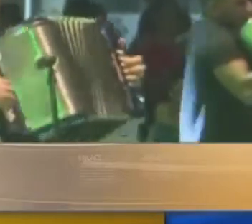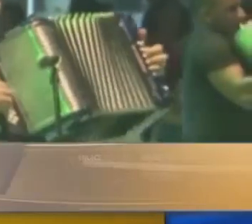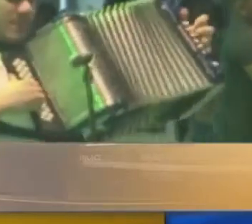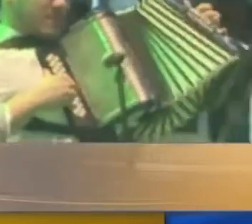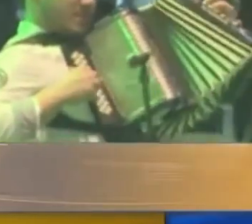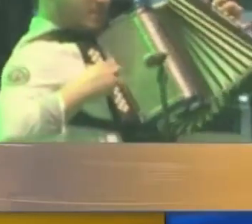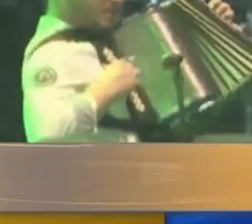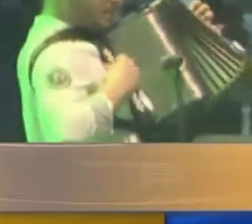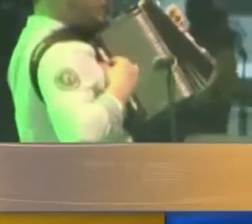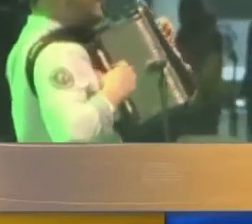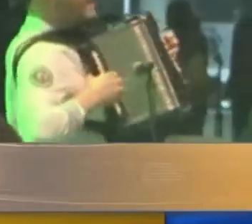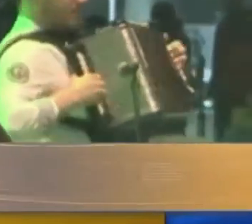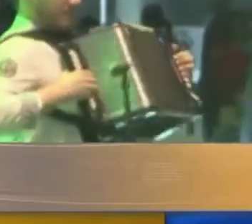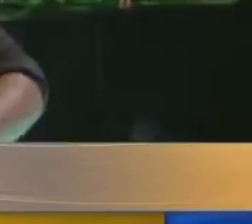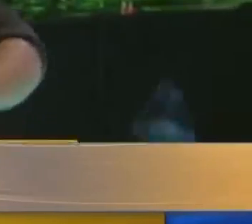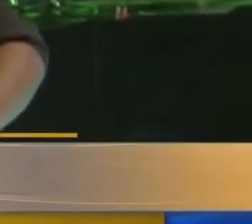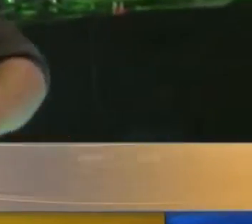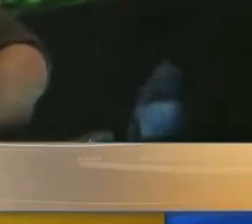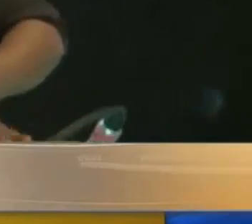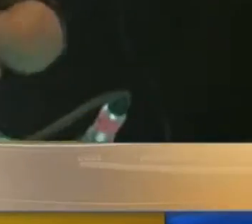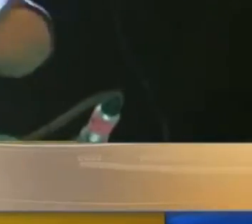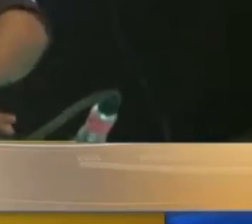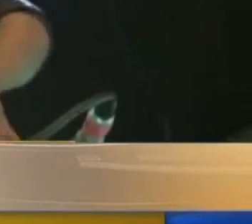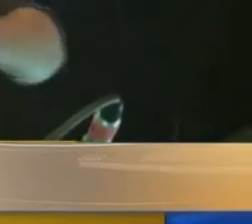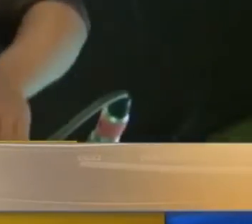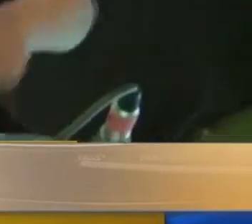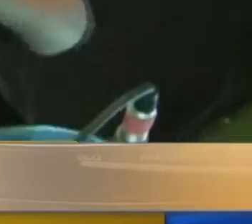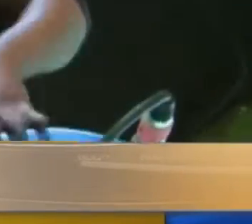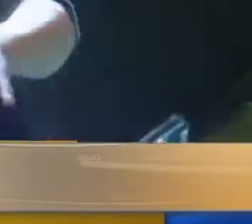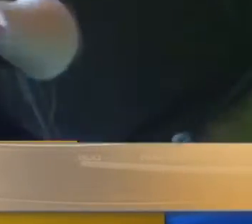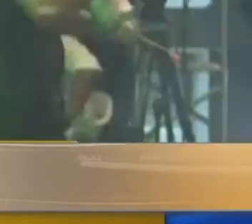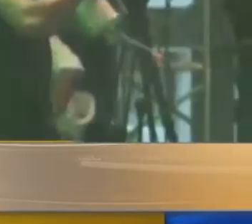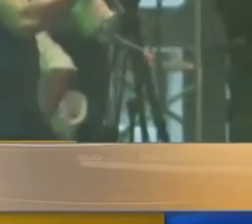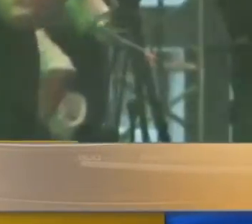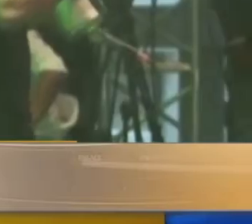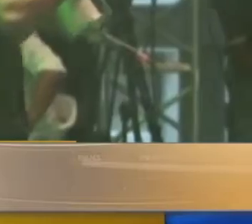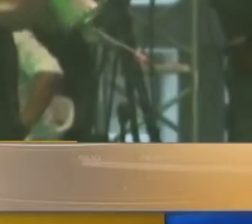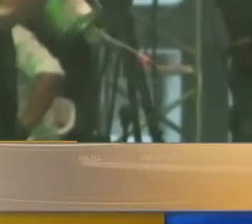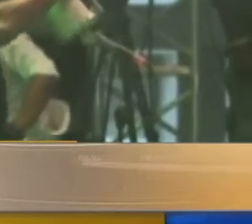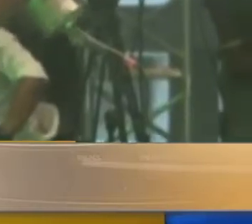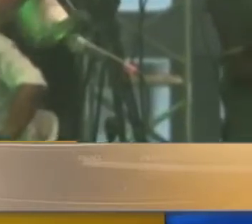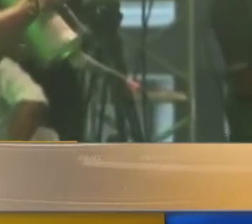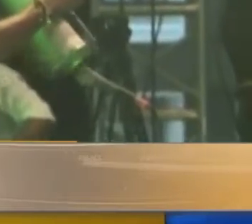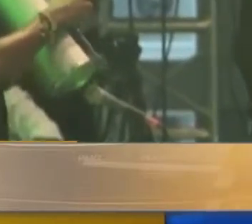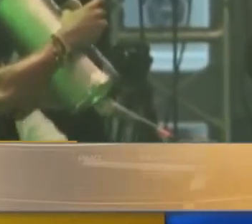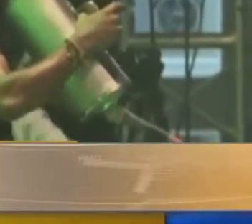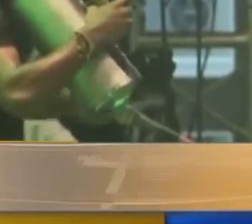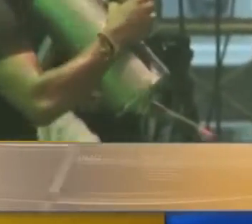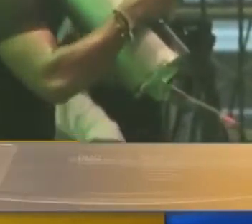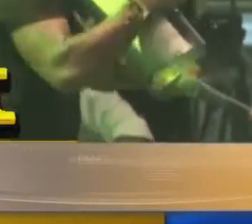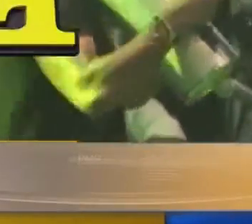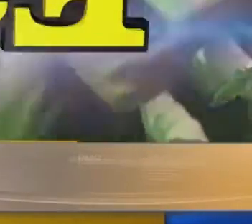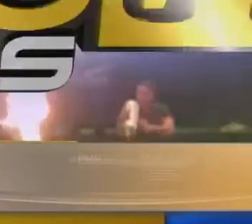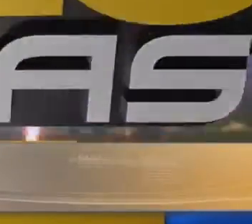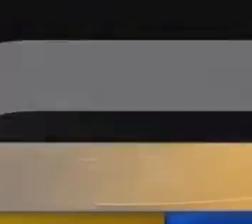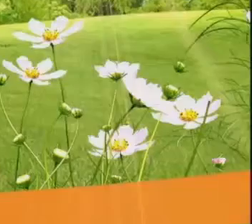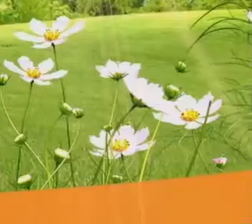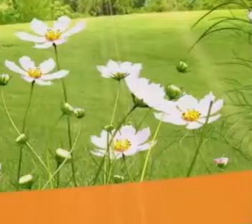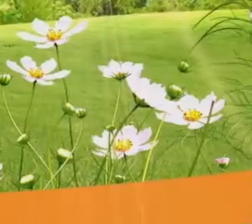Andrés Ariza y José Mario Oñate presentan su nueva producción discográfica, Sin Precedentes. 14 canciones forman parte del repertorio